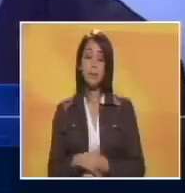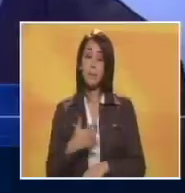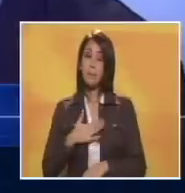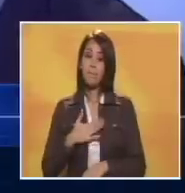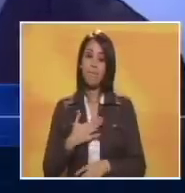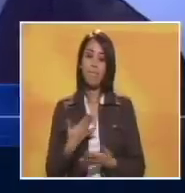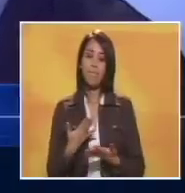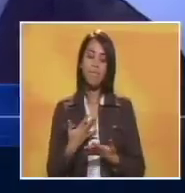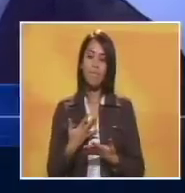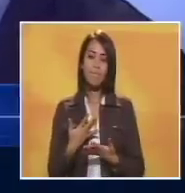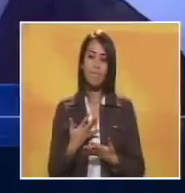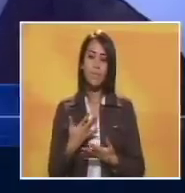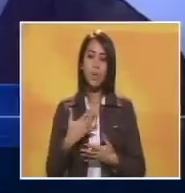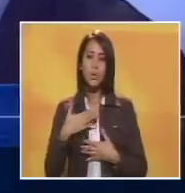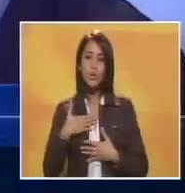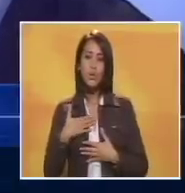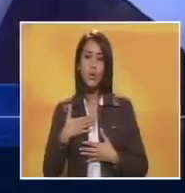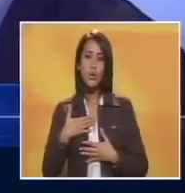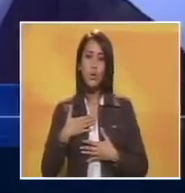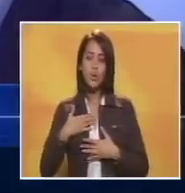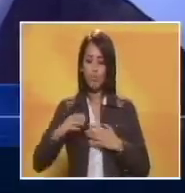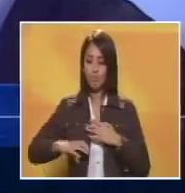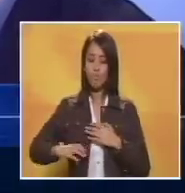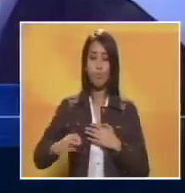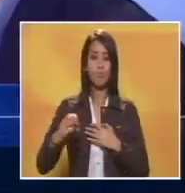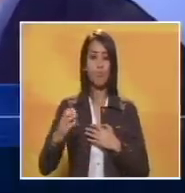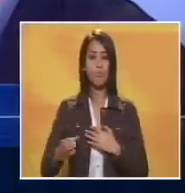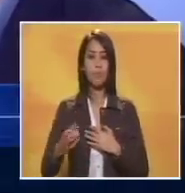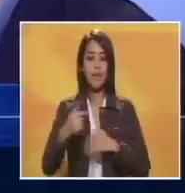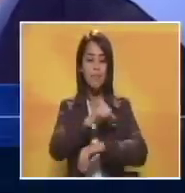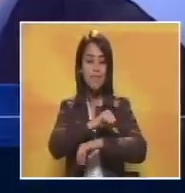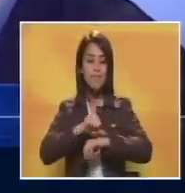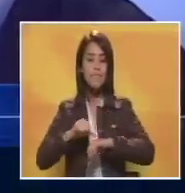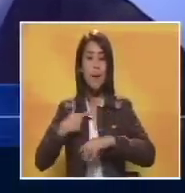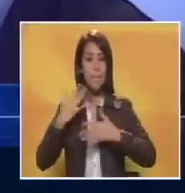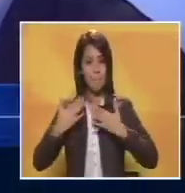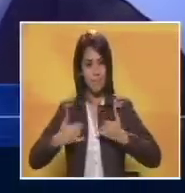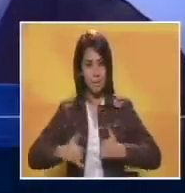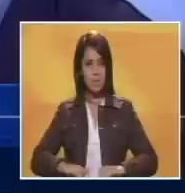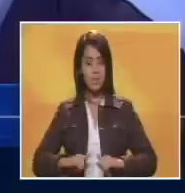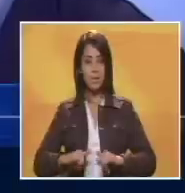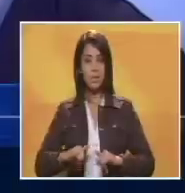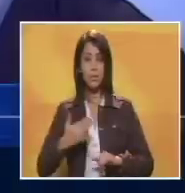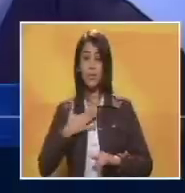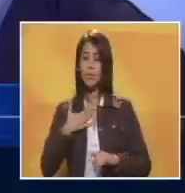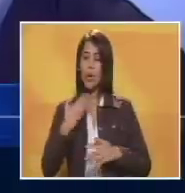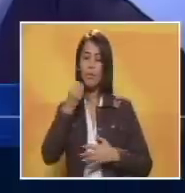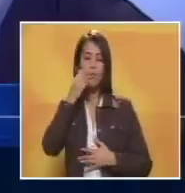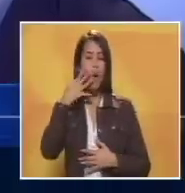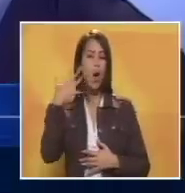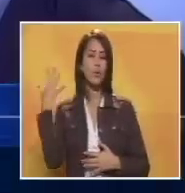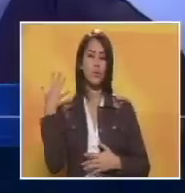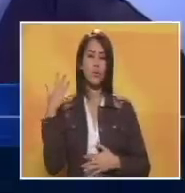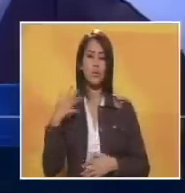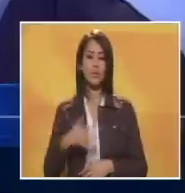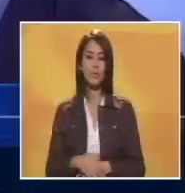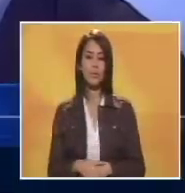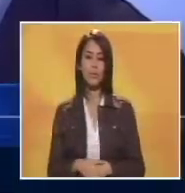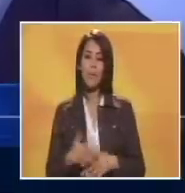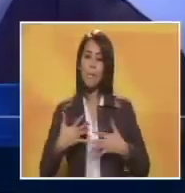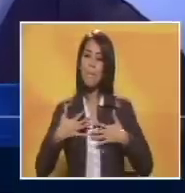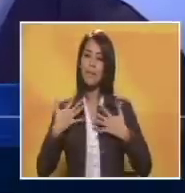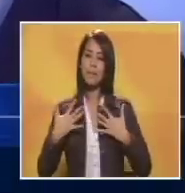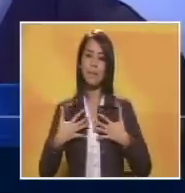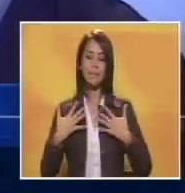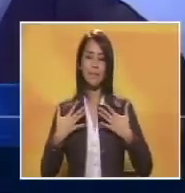yo voy a donarle parte de mí a mi hija. Entonces eso me siento muy orgulloso y satisfecho.